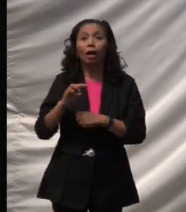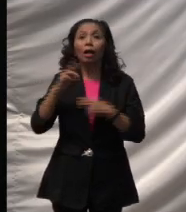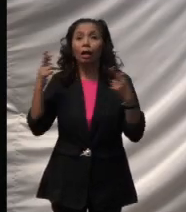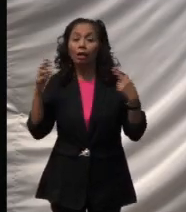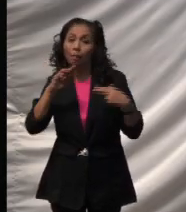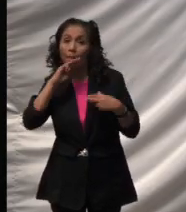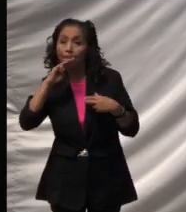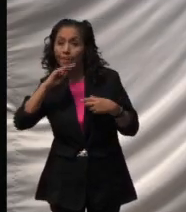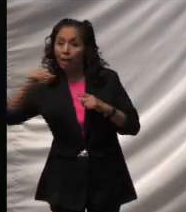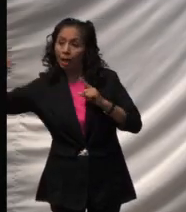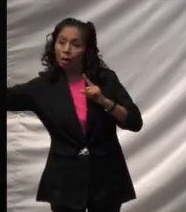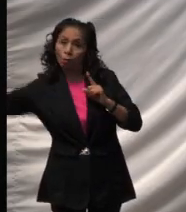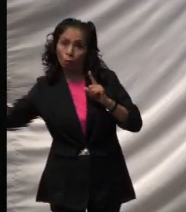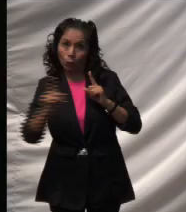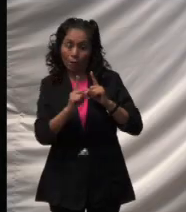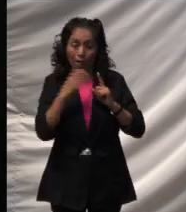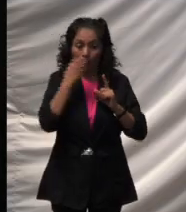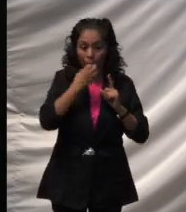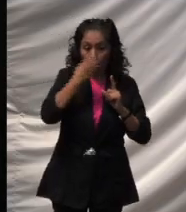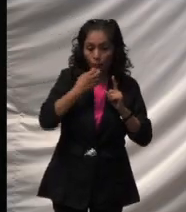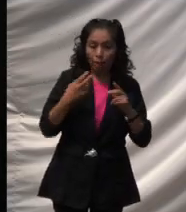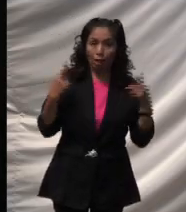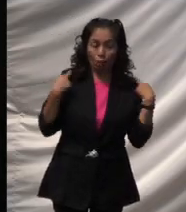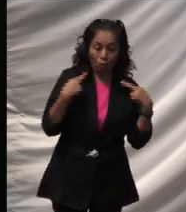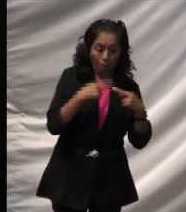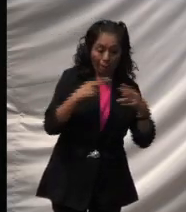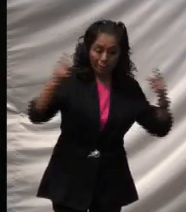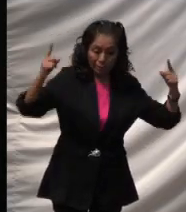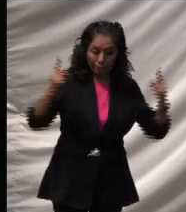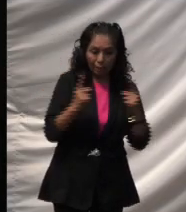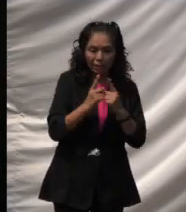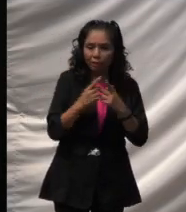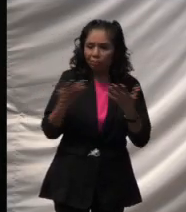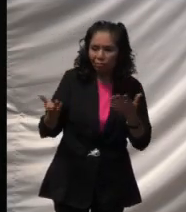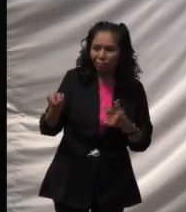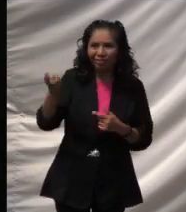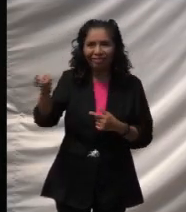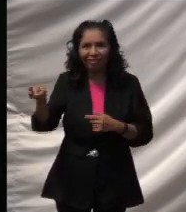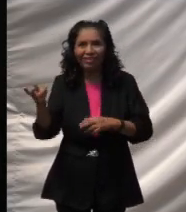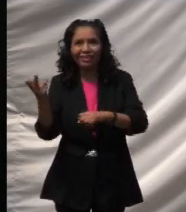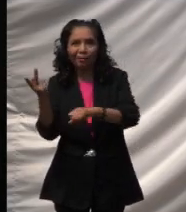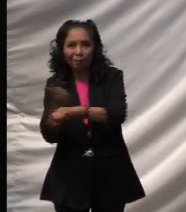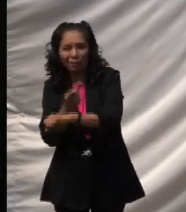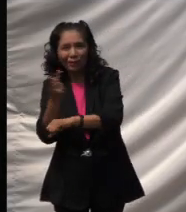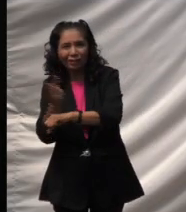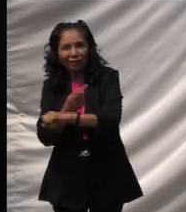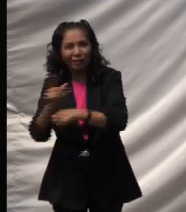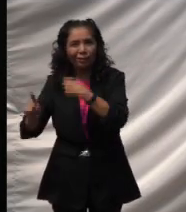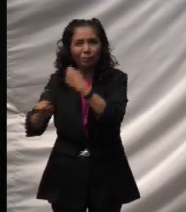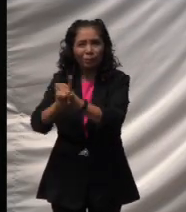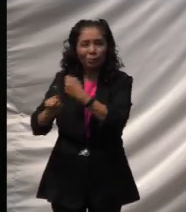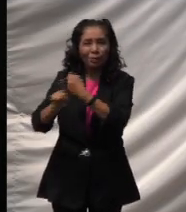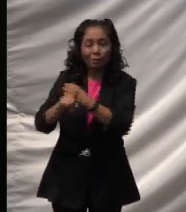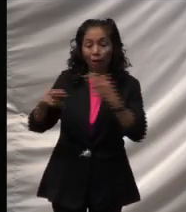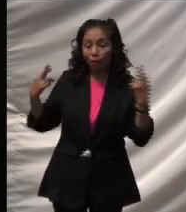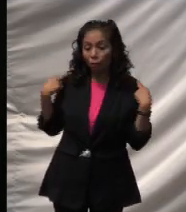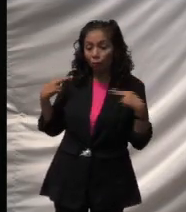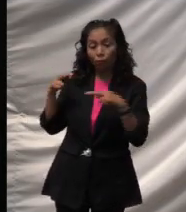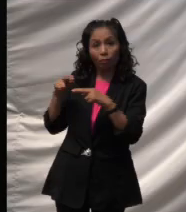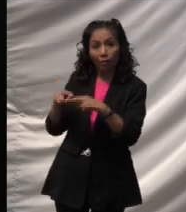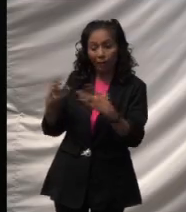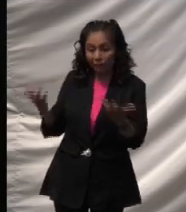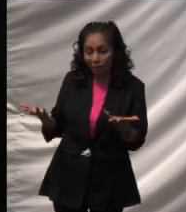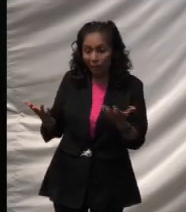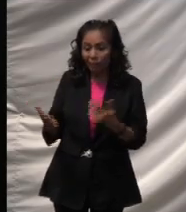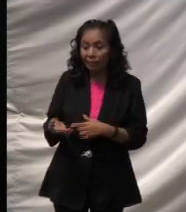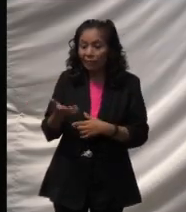la escuela sin que su hija supiera. Habló con la maestra sobre lo que le estaba pasando a Allison. Su maestra sabía lo de